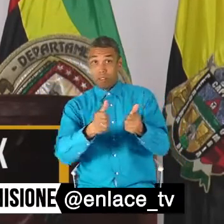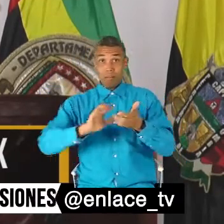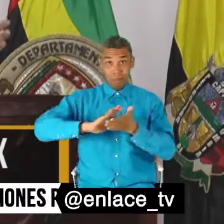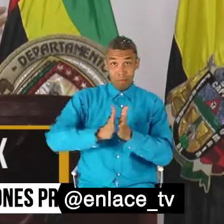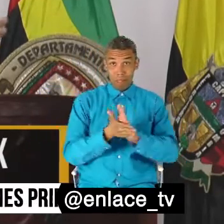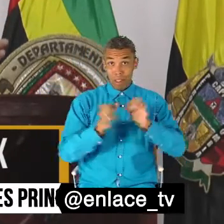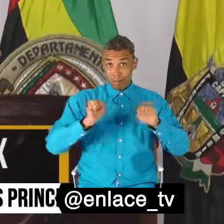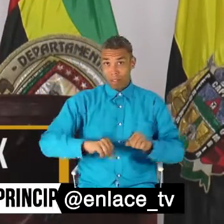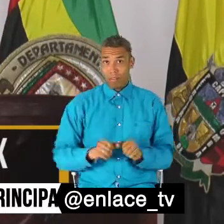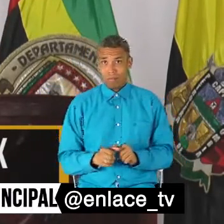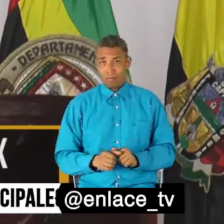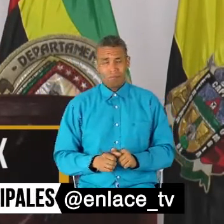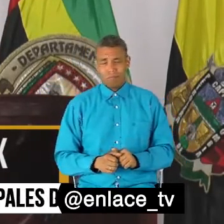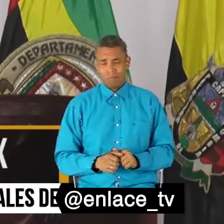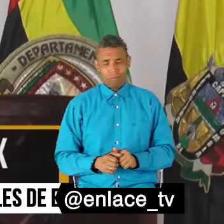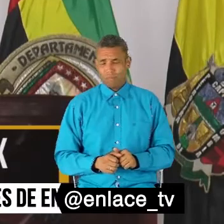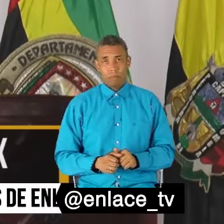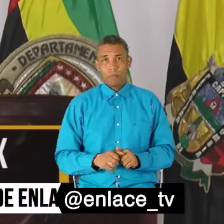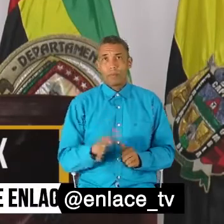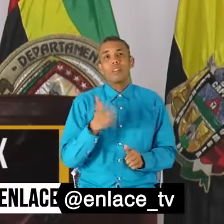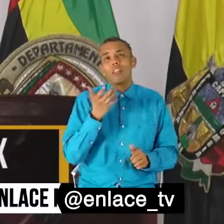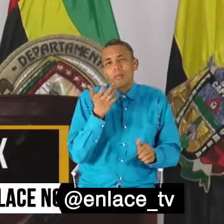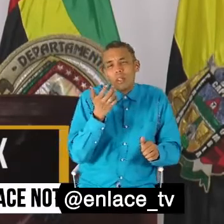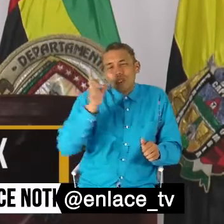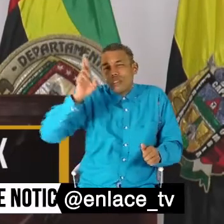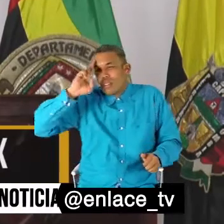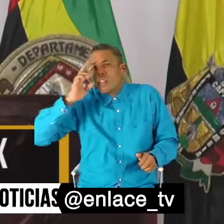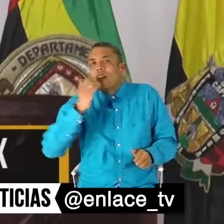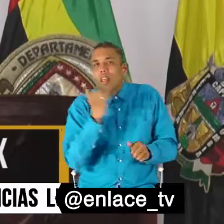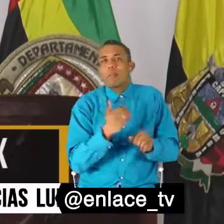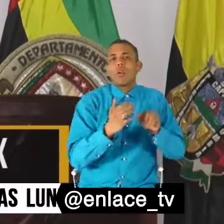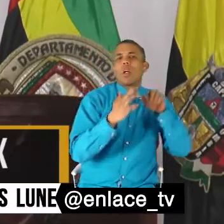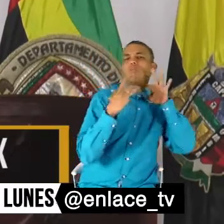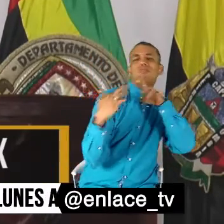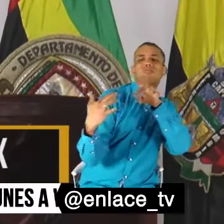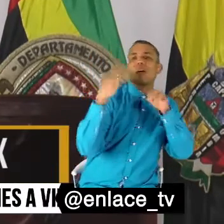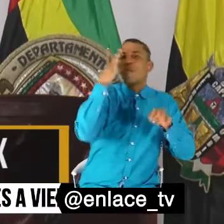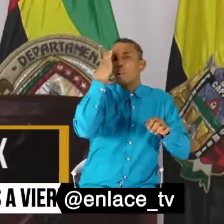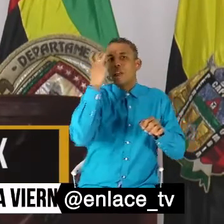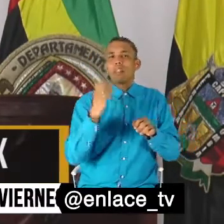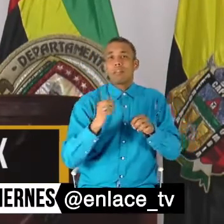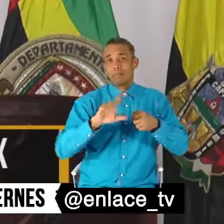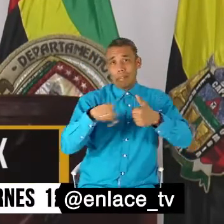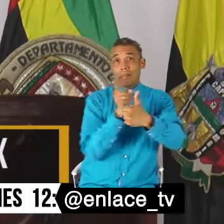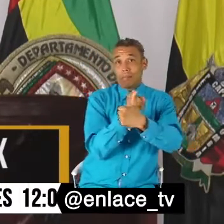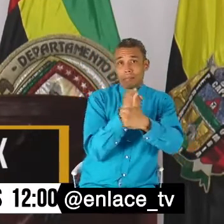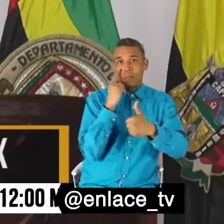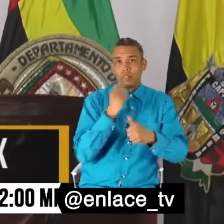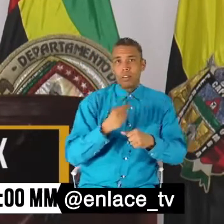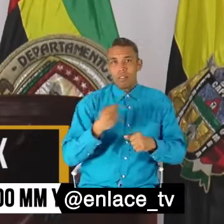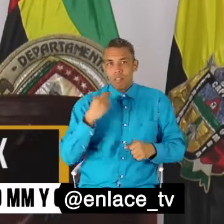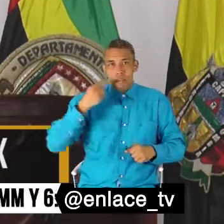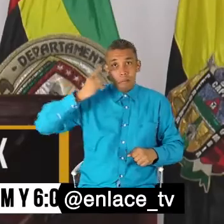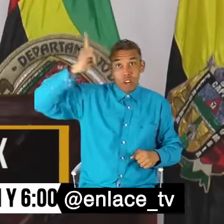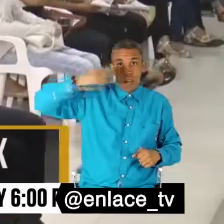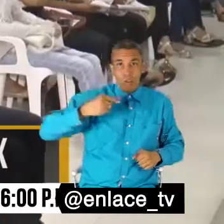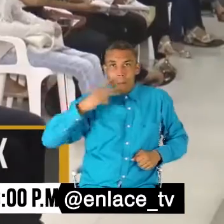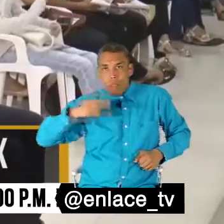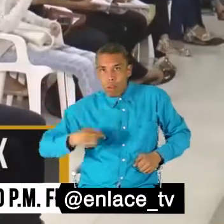hay problemas estructurales, problemas de corrupción, problemas de injusticia, problemas de